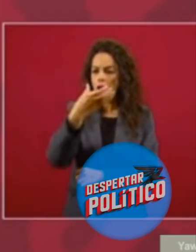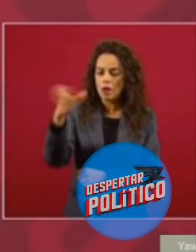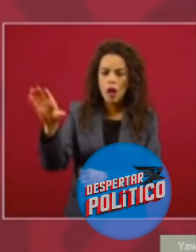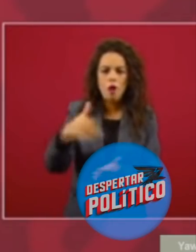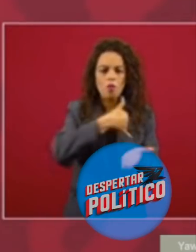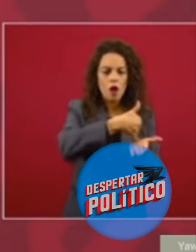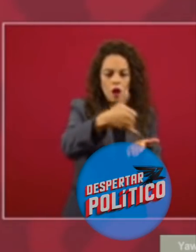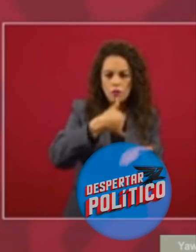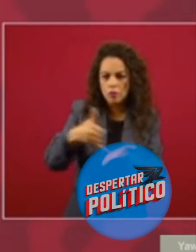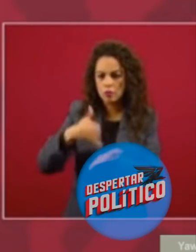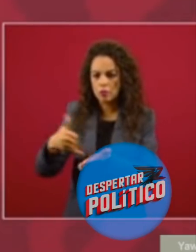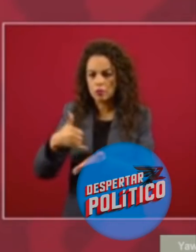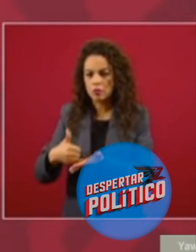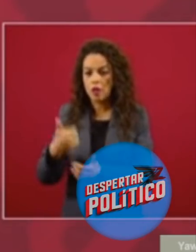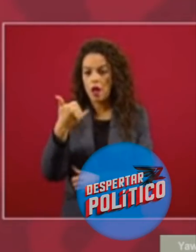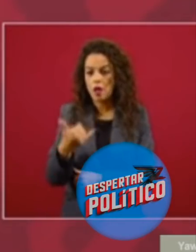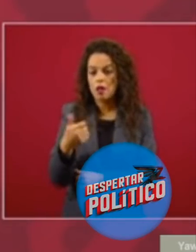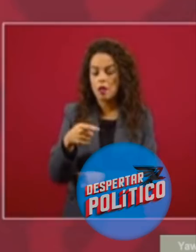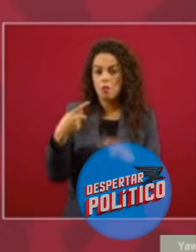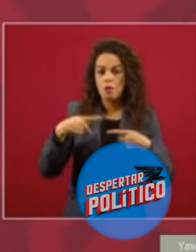agricultores y de políticos,